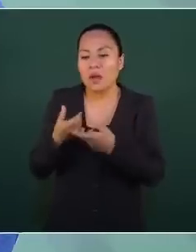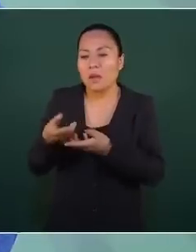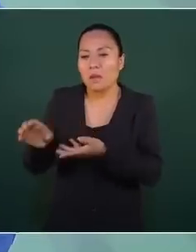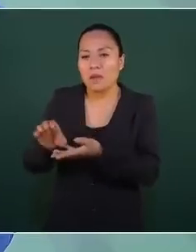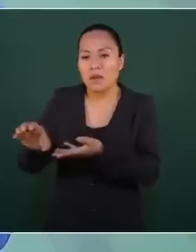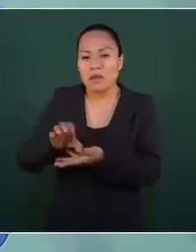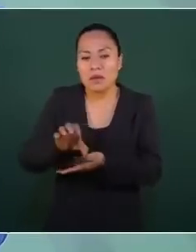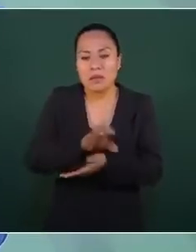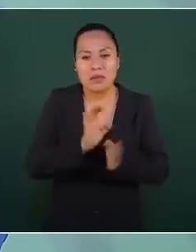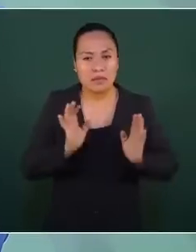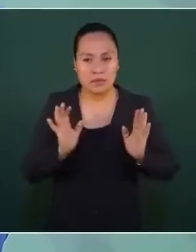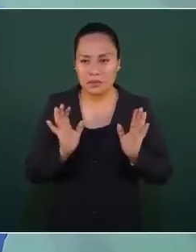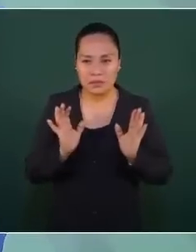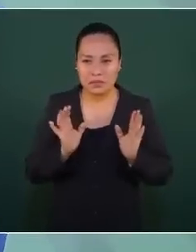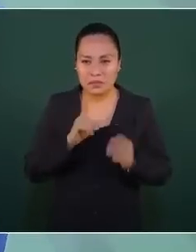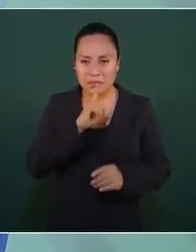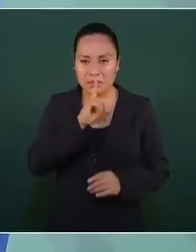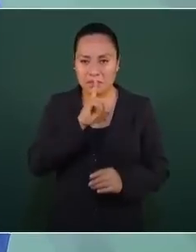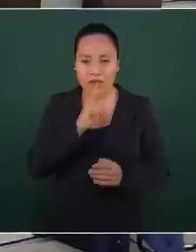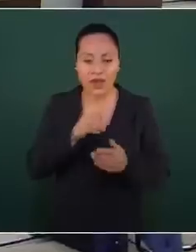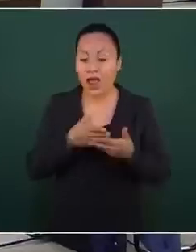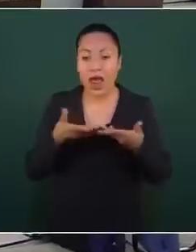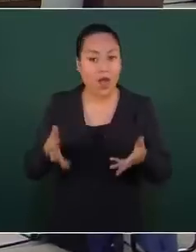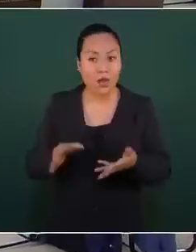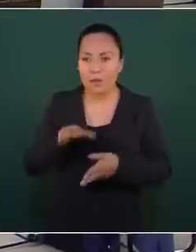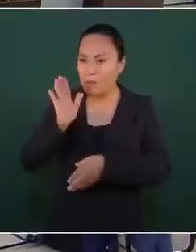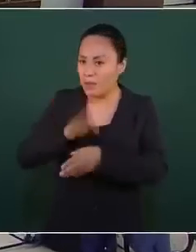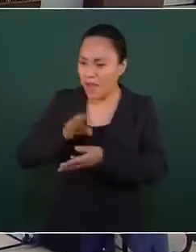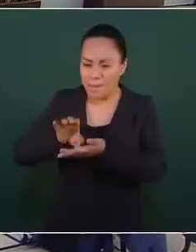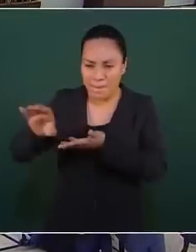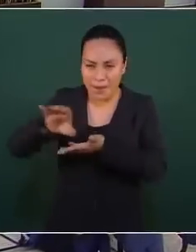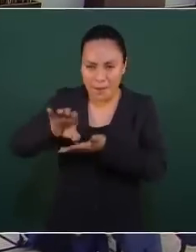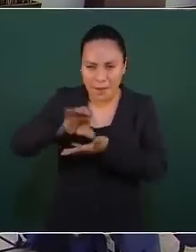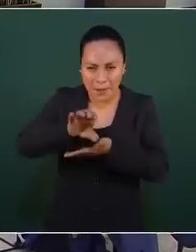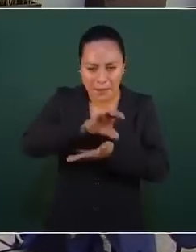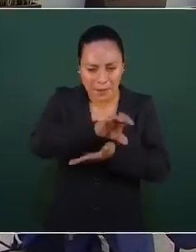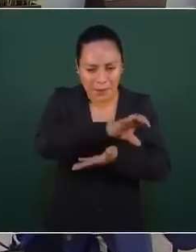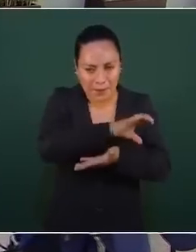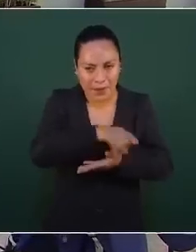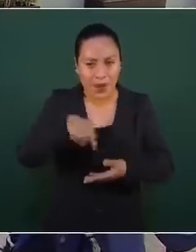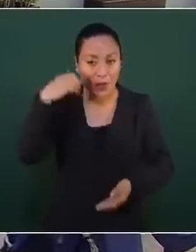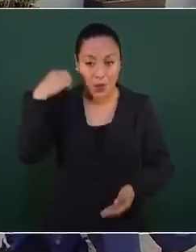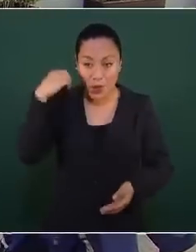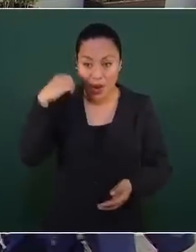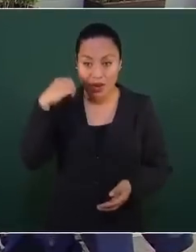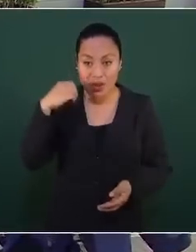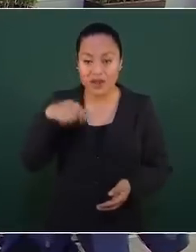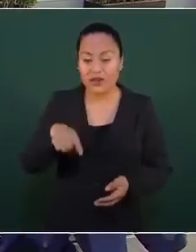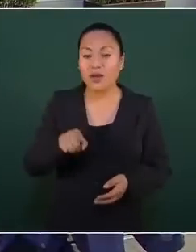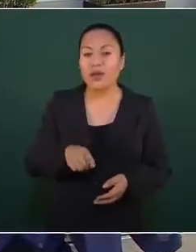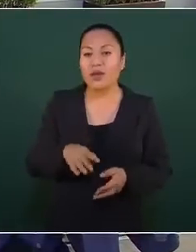Nada más en el municipio de Oaxaca, que a pesar de ser urbano,